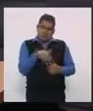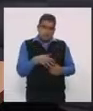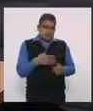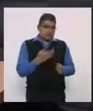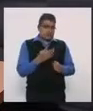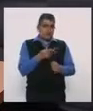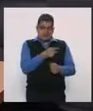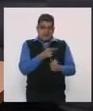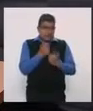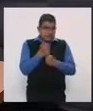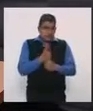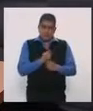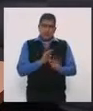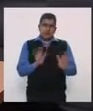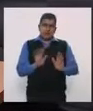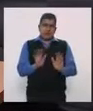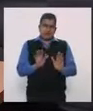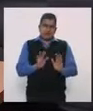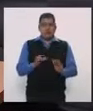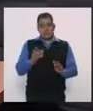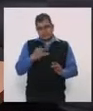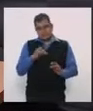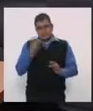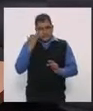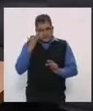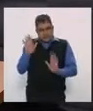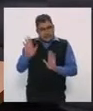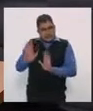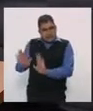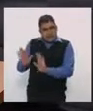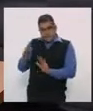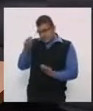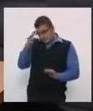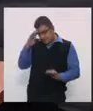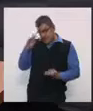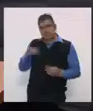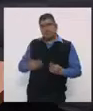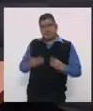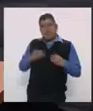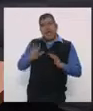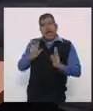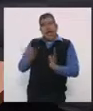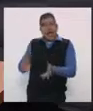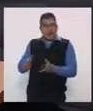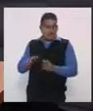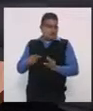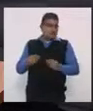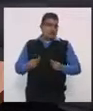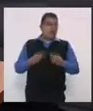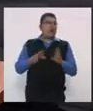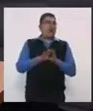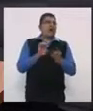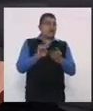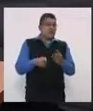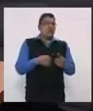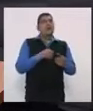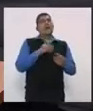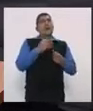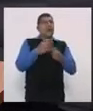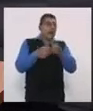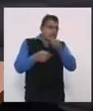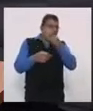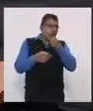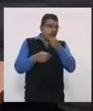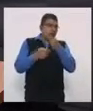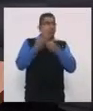está sufriendo, y den ese tiempo y espacio para aceptar que es parte de la vida. Y lo mismo pasa si se les cae el helado, rápidamente